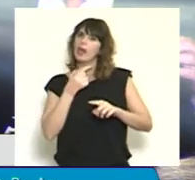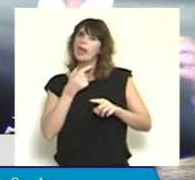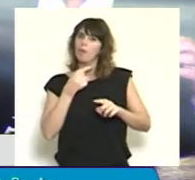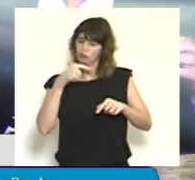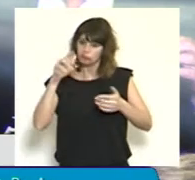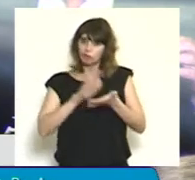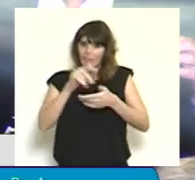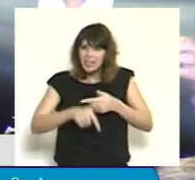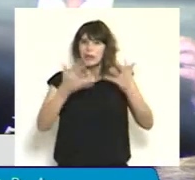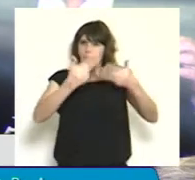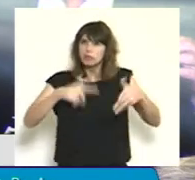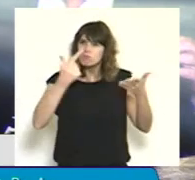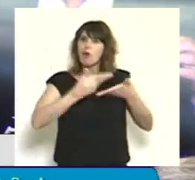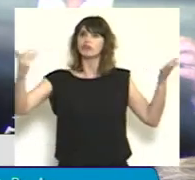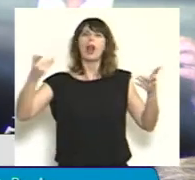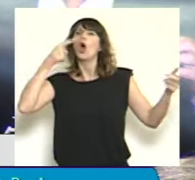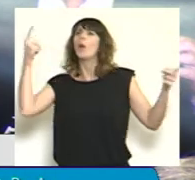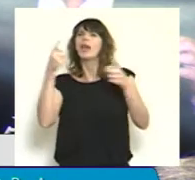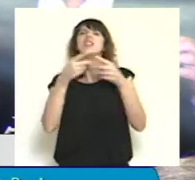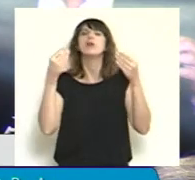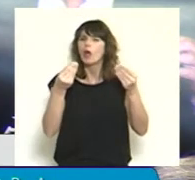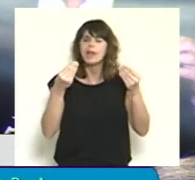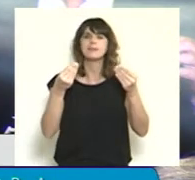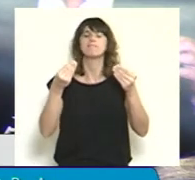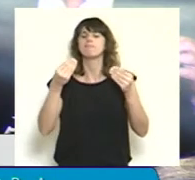proyecto con más democracia y mejor